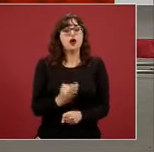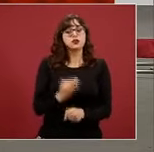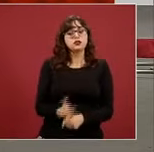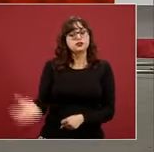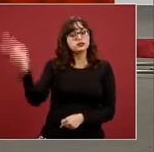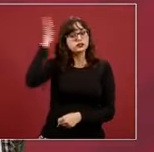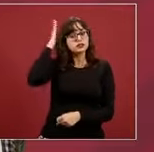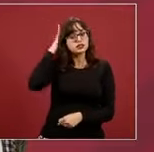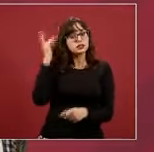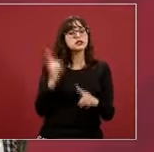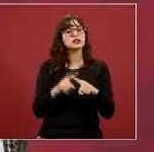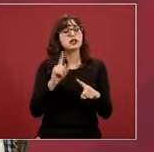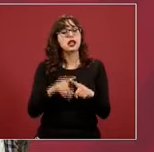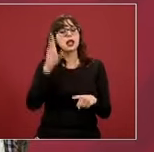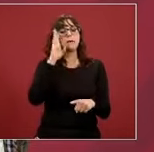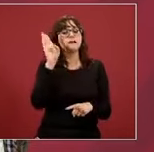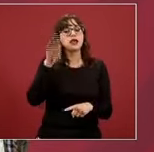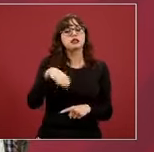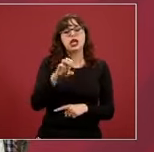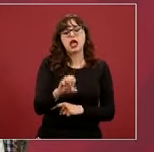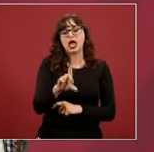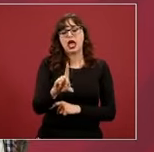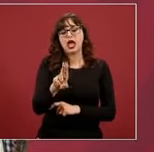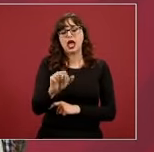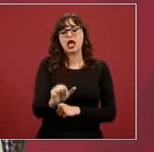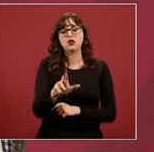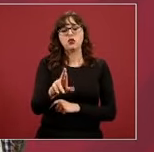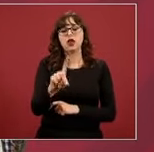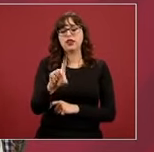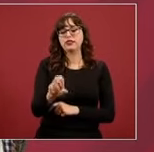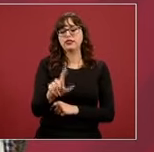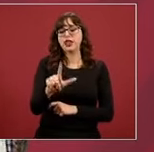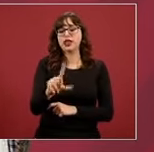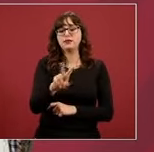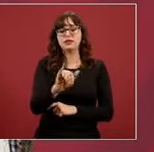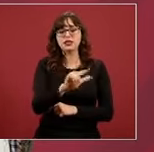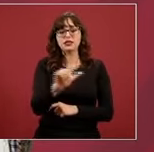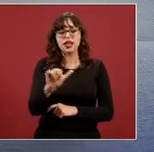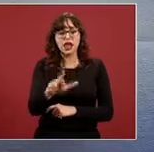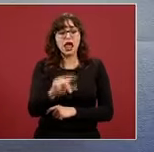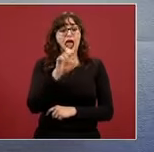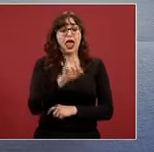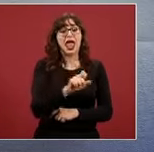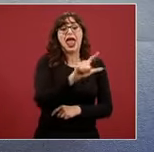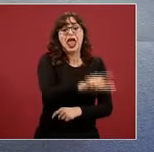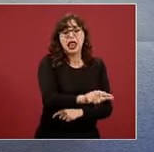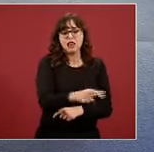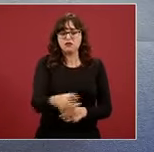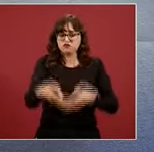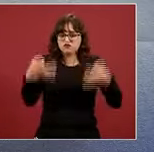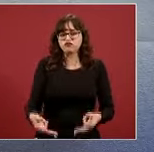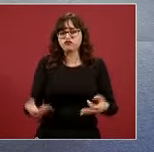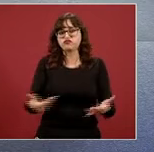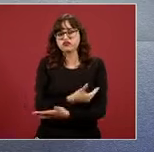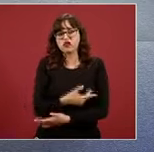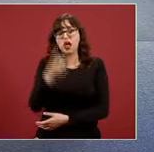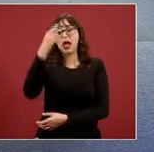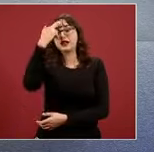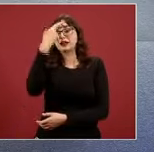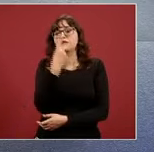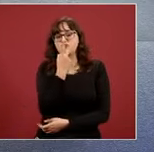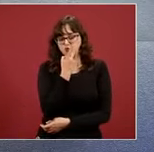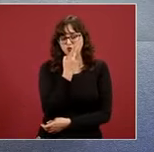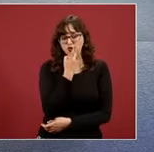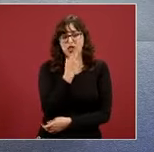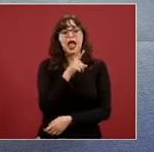la tiene el maestro Eduard del Villar Liranzo, de la República Dominicana. Él es el subgerente del Consejo Nacional de Seguridad